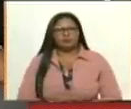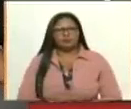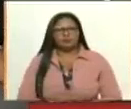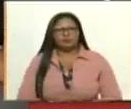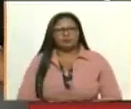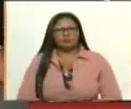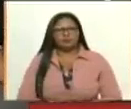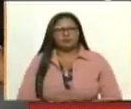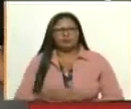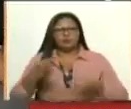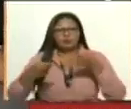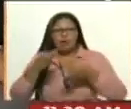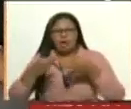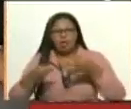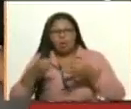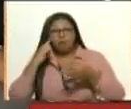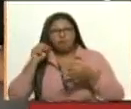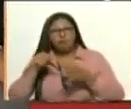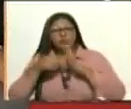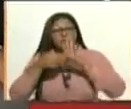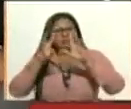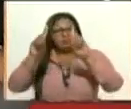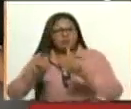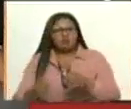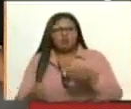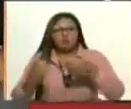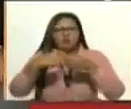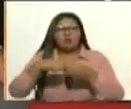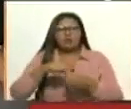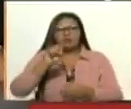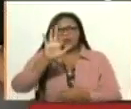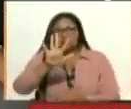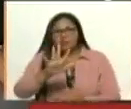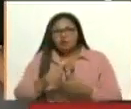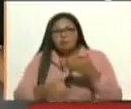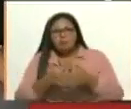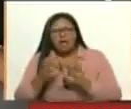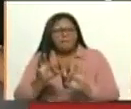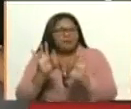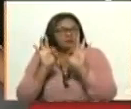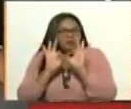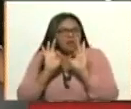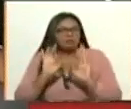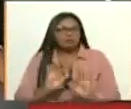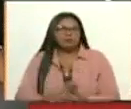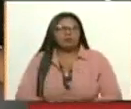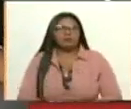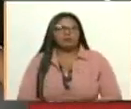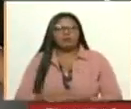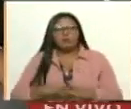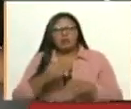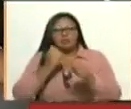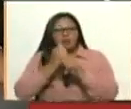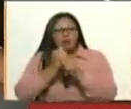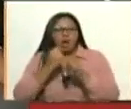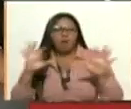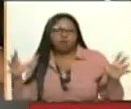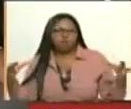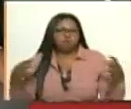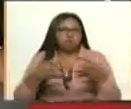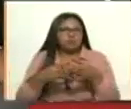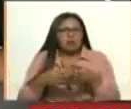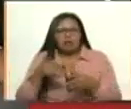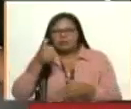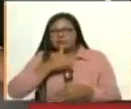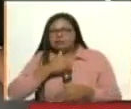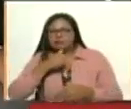El jurado en su facultad decide incorporar 5 menciones especiales por el trabajo colectivo, arduo